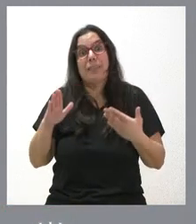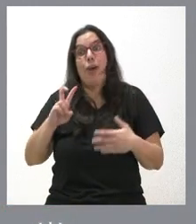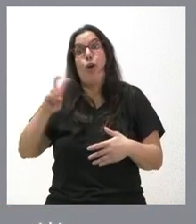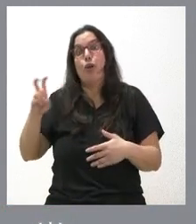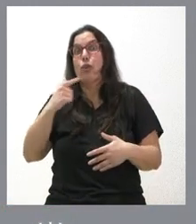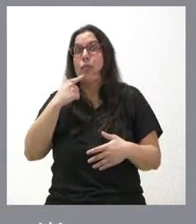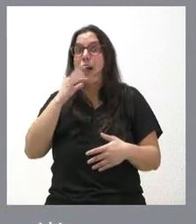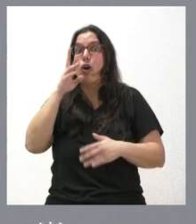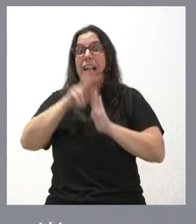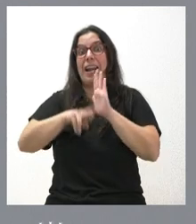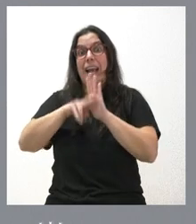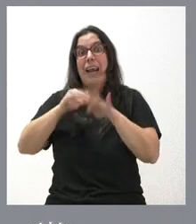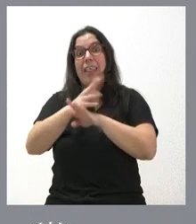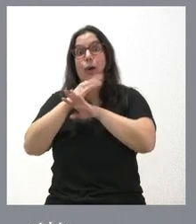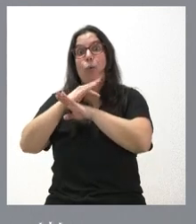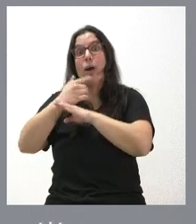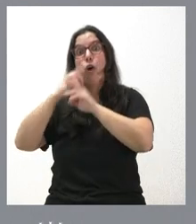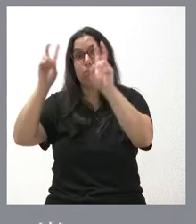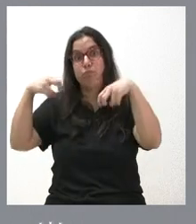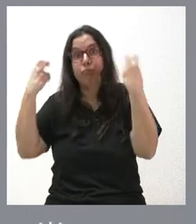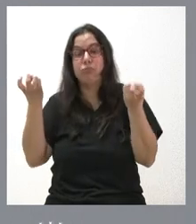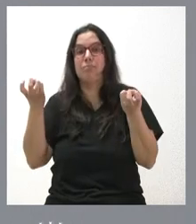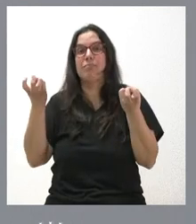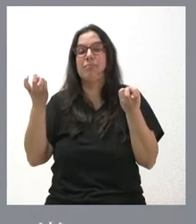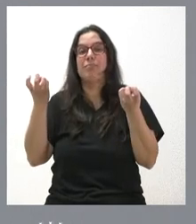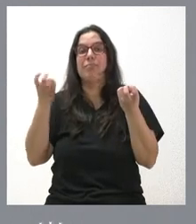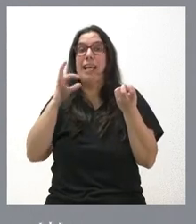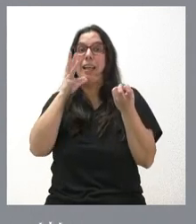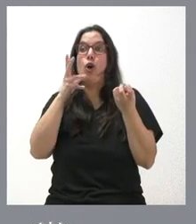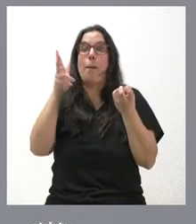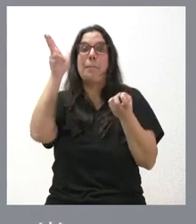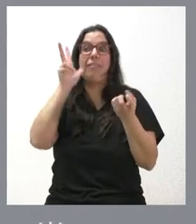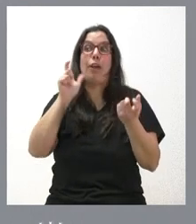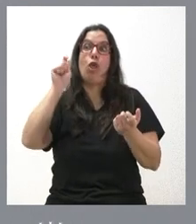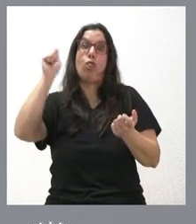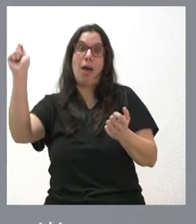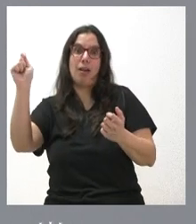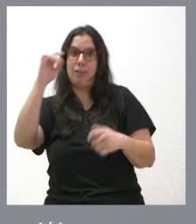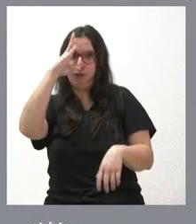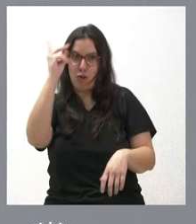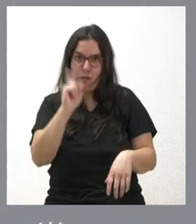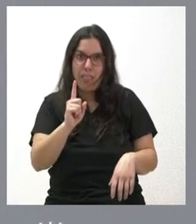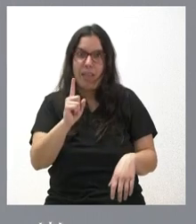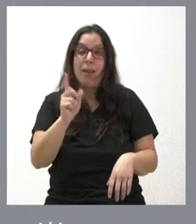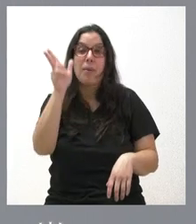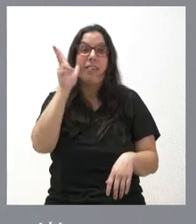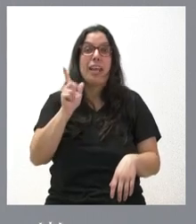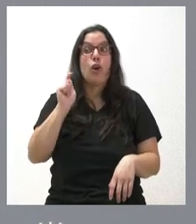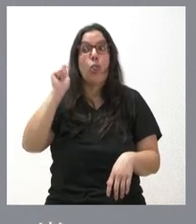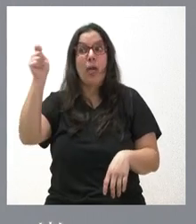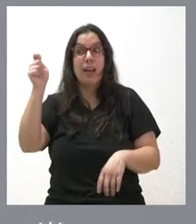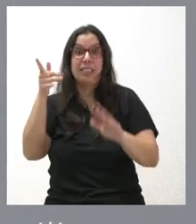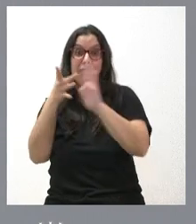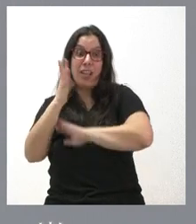y Esas reglas de juego cambie el tablero y privilegie a algunos y no se nos olvide que privilegiar a algunos es perjudicar a